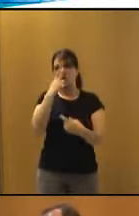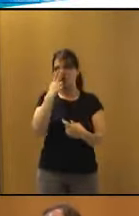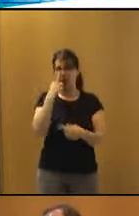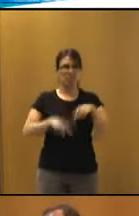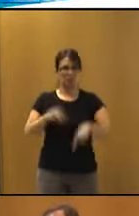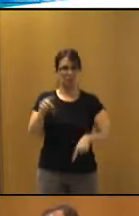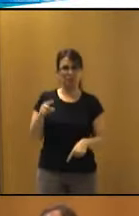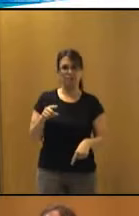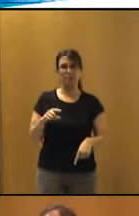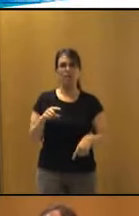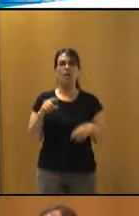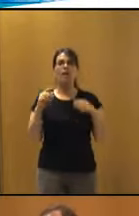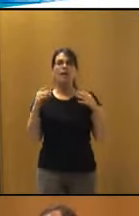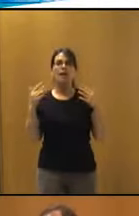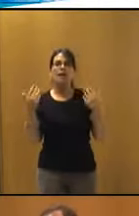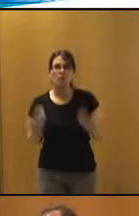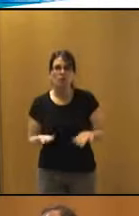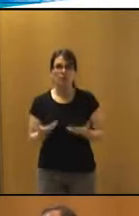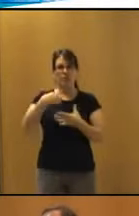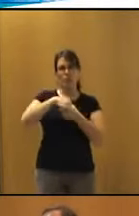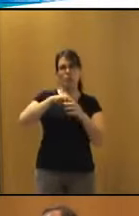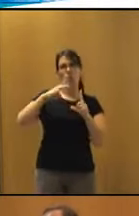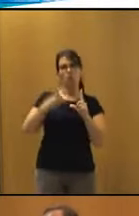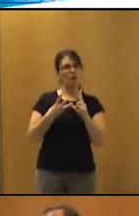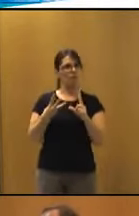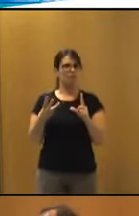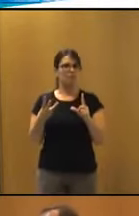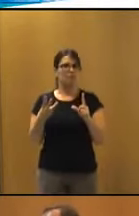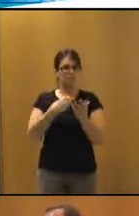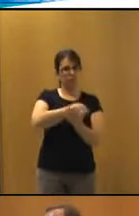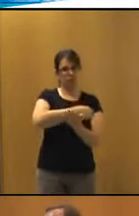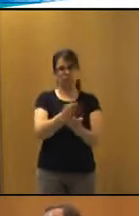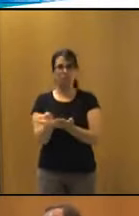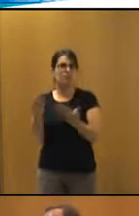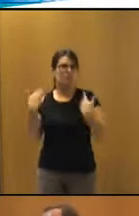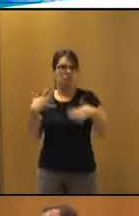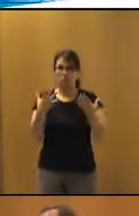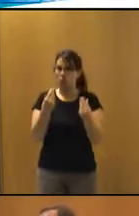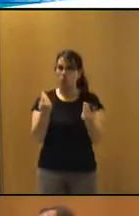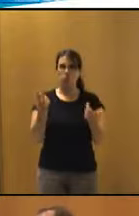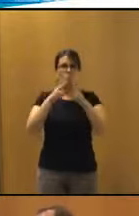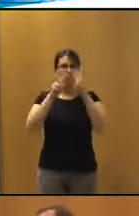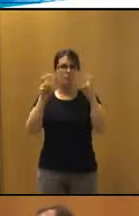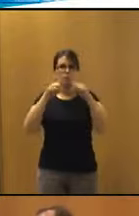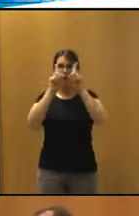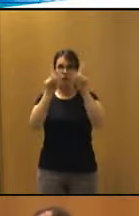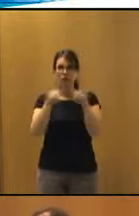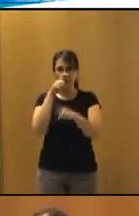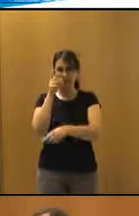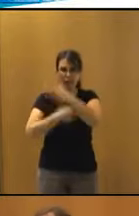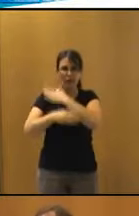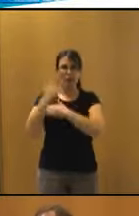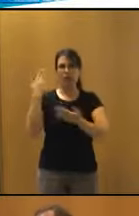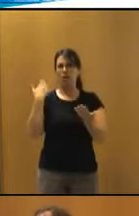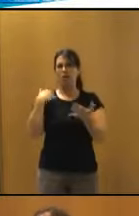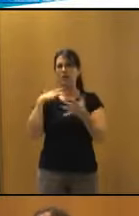sus intereses. Entonces, no voy a entrar en la web, pero que sepáis que hay un abanico de contenido tremendo, de genealogía, desde postales